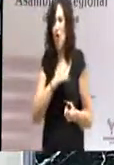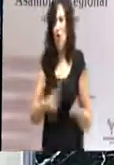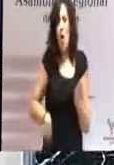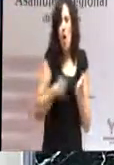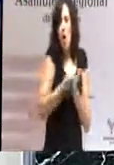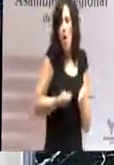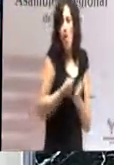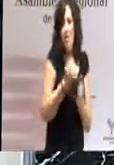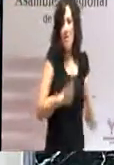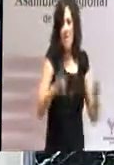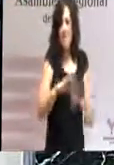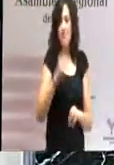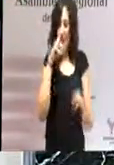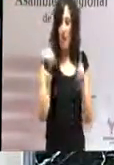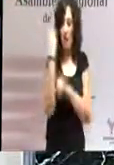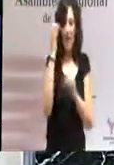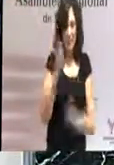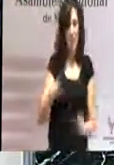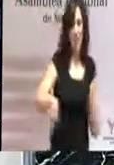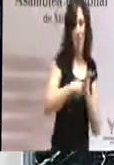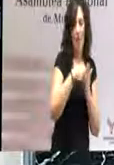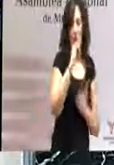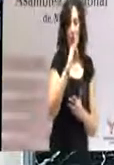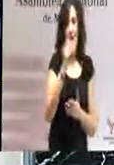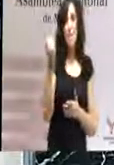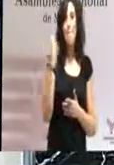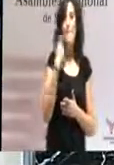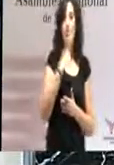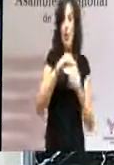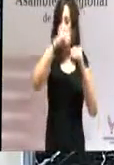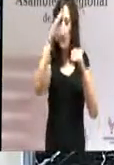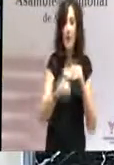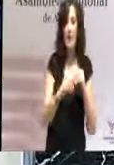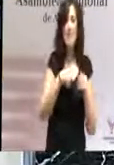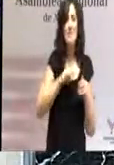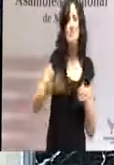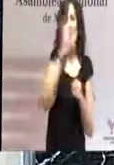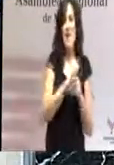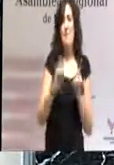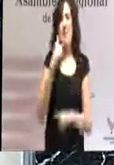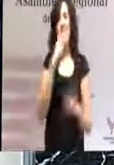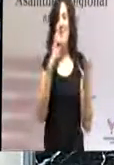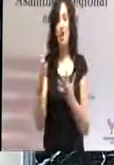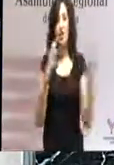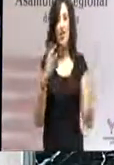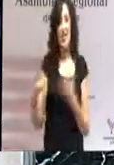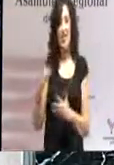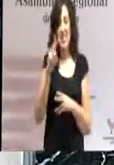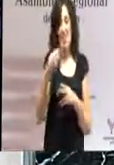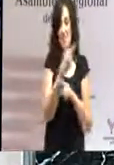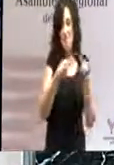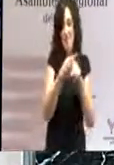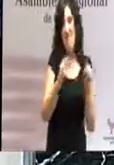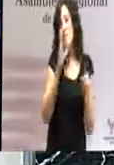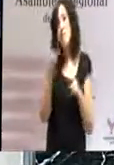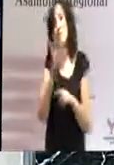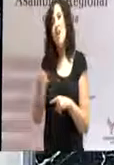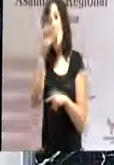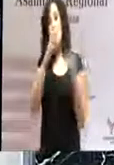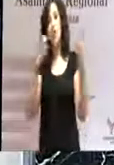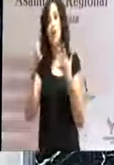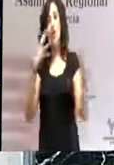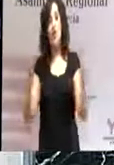viene volveremos a aparecer. Tenemos las pensiones más bajas de España, 786 euros, cuando la media nacional son 893. La